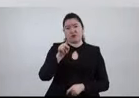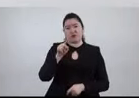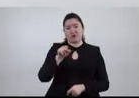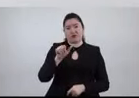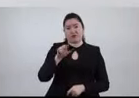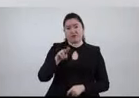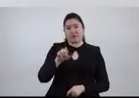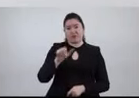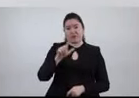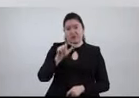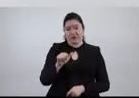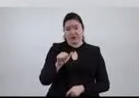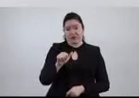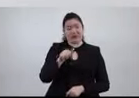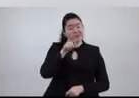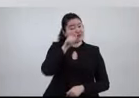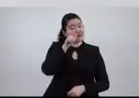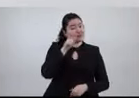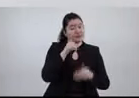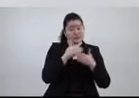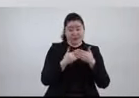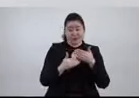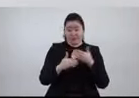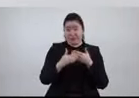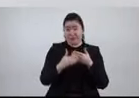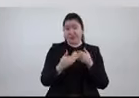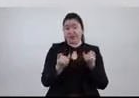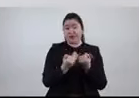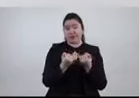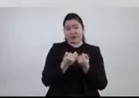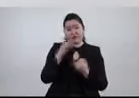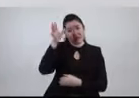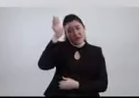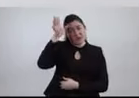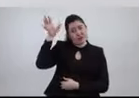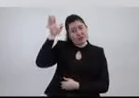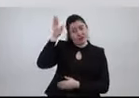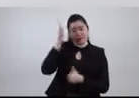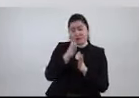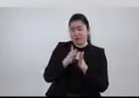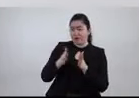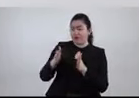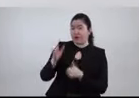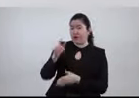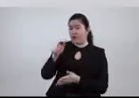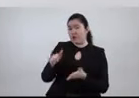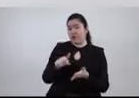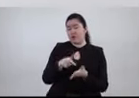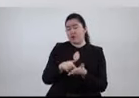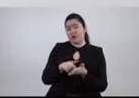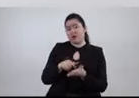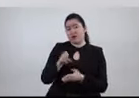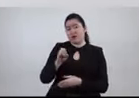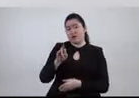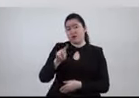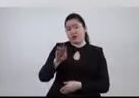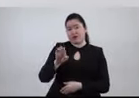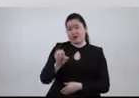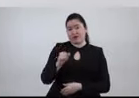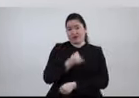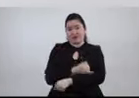alcaldía Benito Juárez, inclusive en una parte de Cuauhtémoc, hasta el oriente Iztapalapa, y en el sur